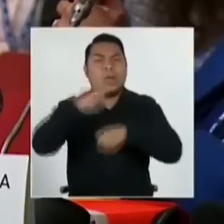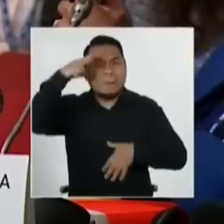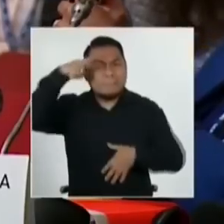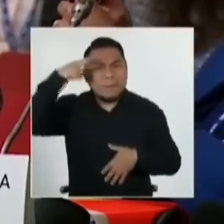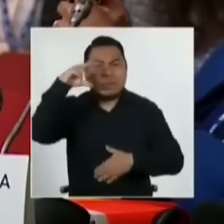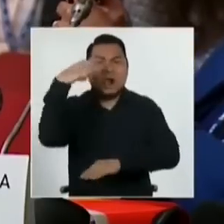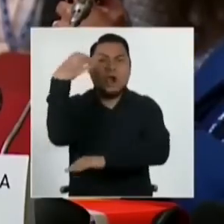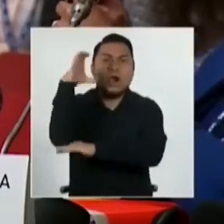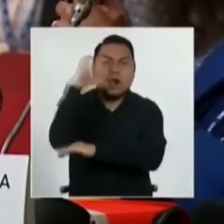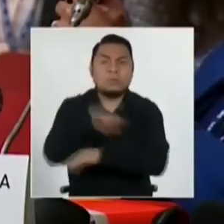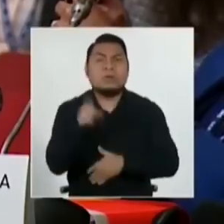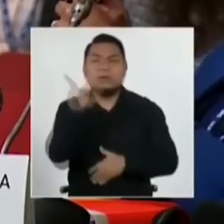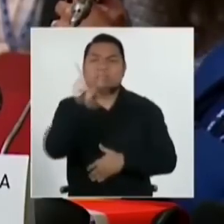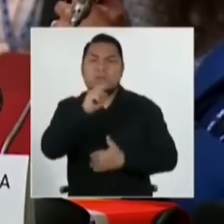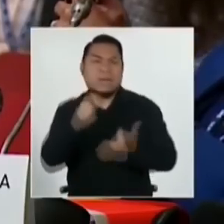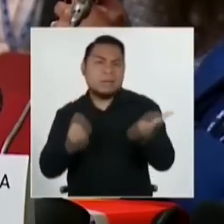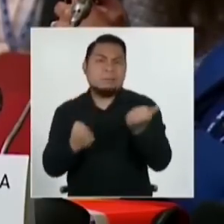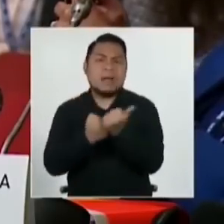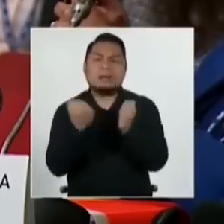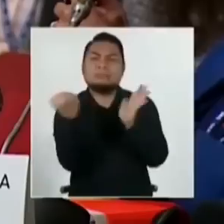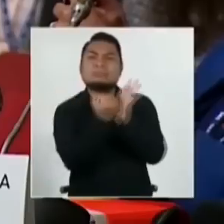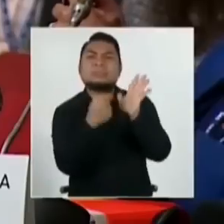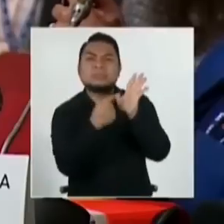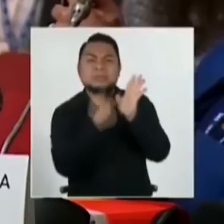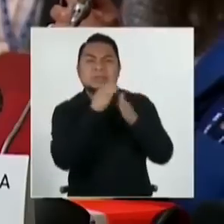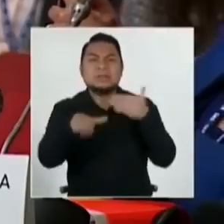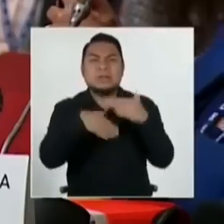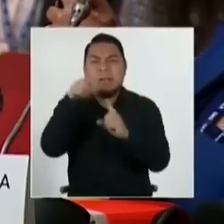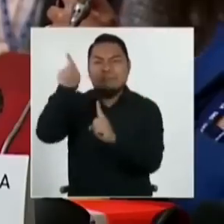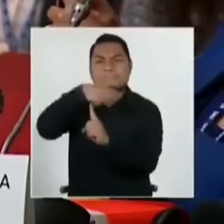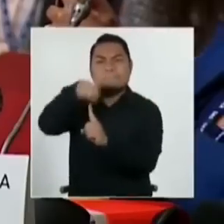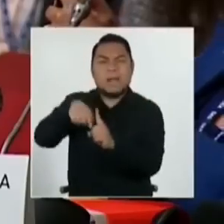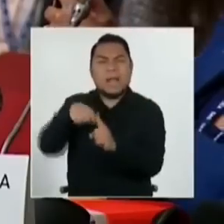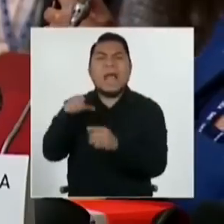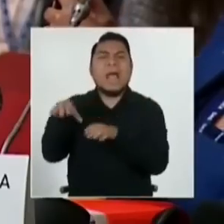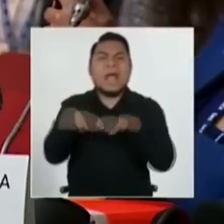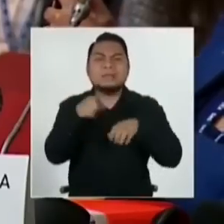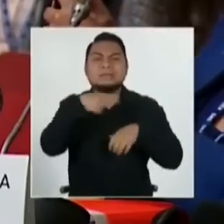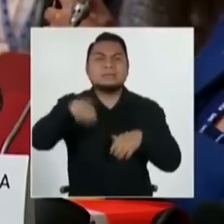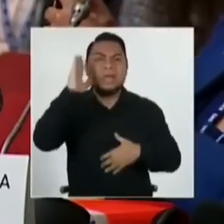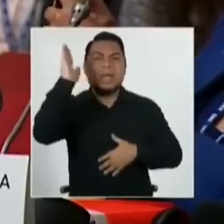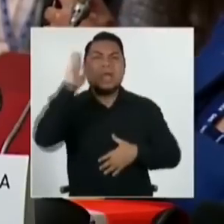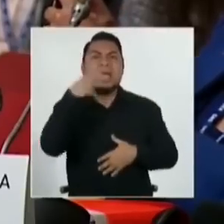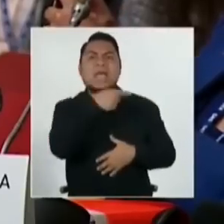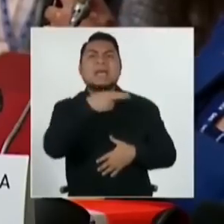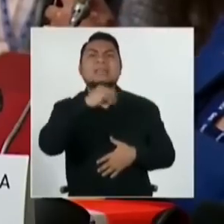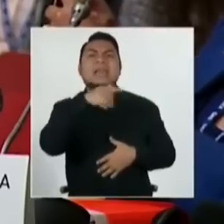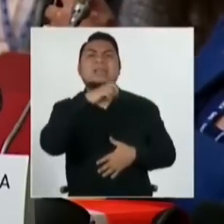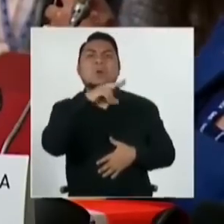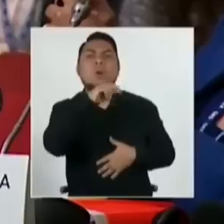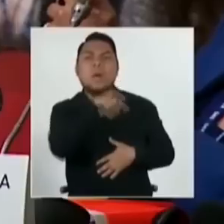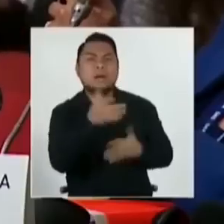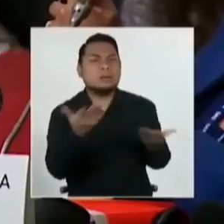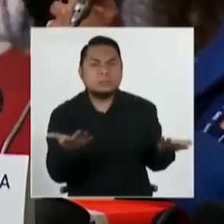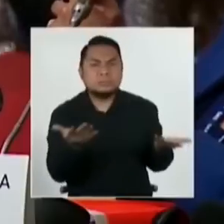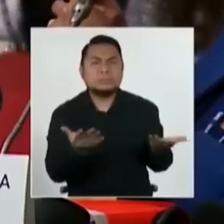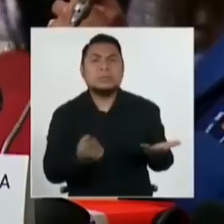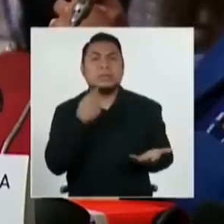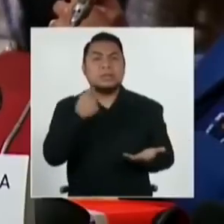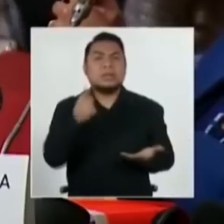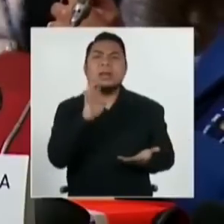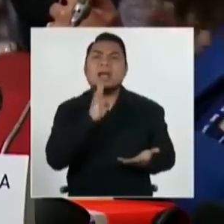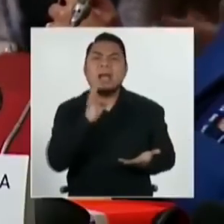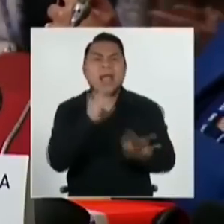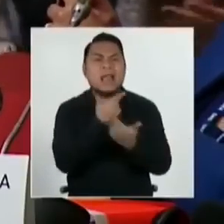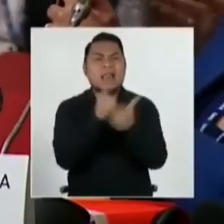Colombia no respaldaron la resolución que condenó los actos cometidos por la dictadura de Nicaragua. Es imposible que se